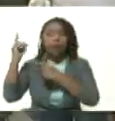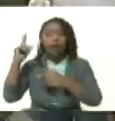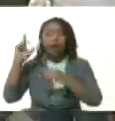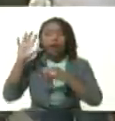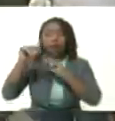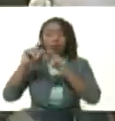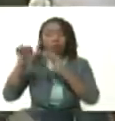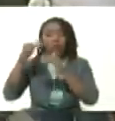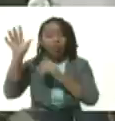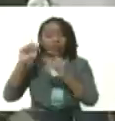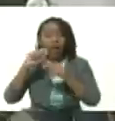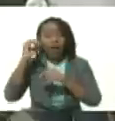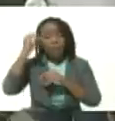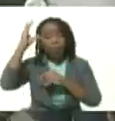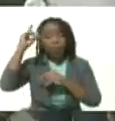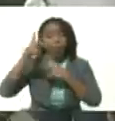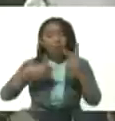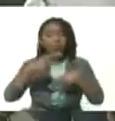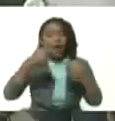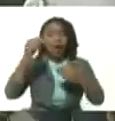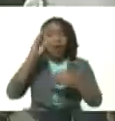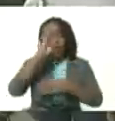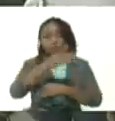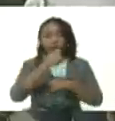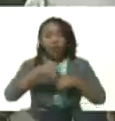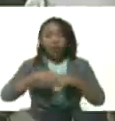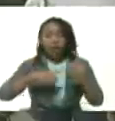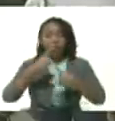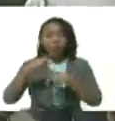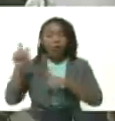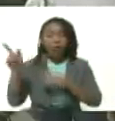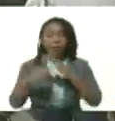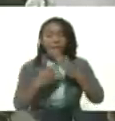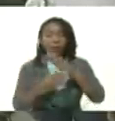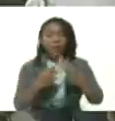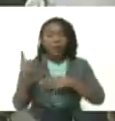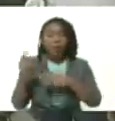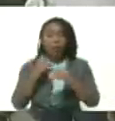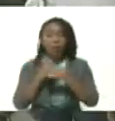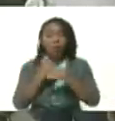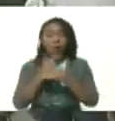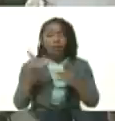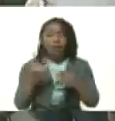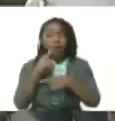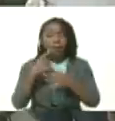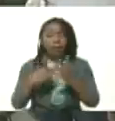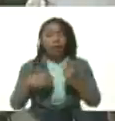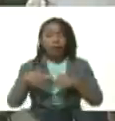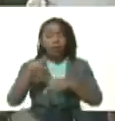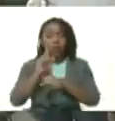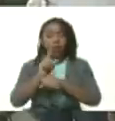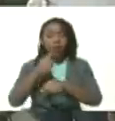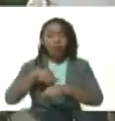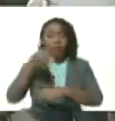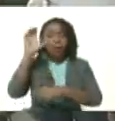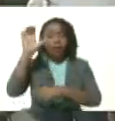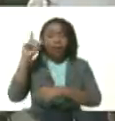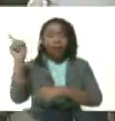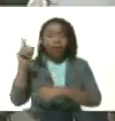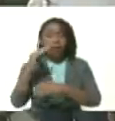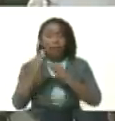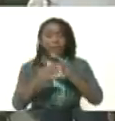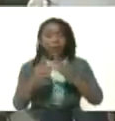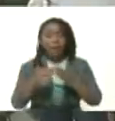la capacidad de hoy producir directamente en el laboratorio este envase. Al igual que esta unidosis, única en el país, hermano presidente. Desde el